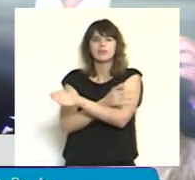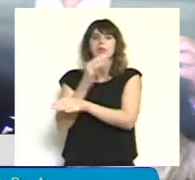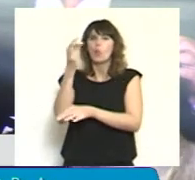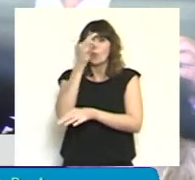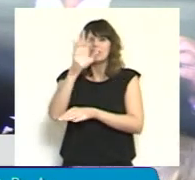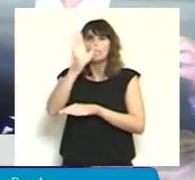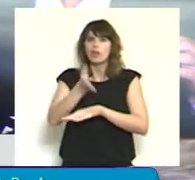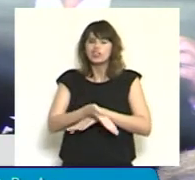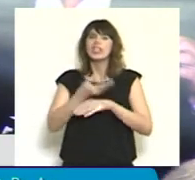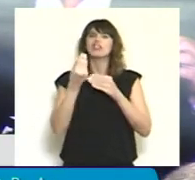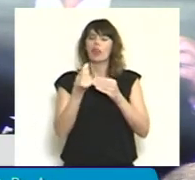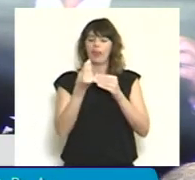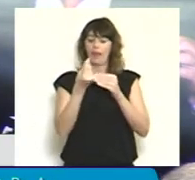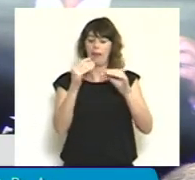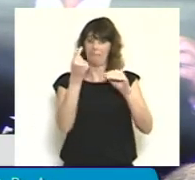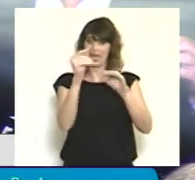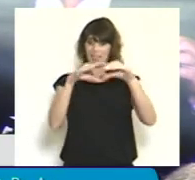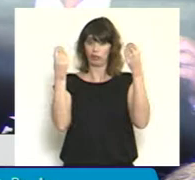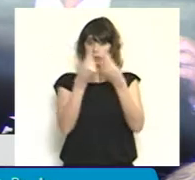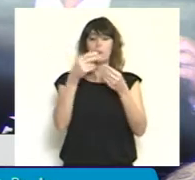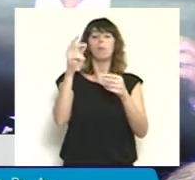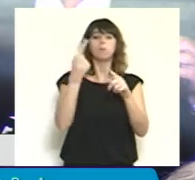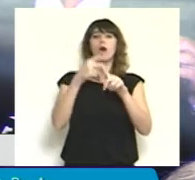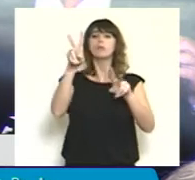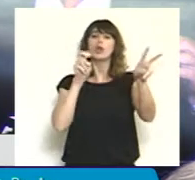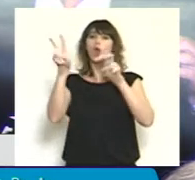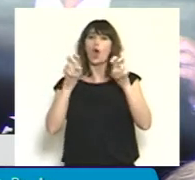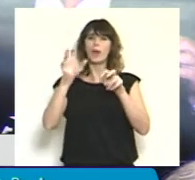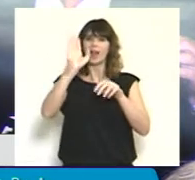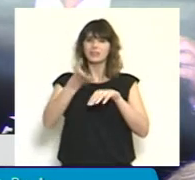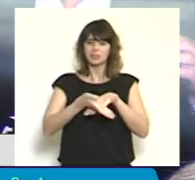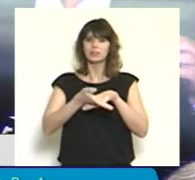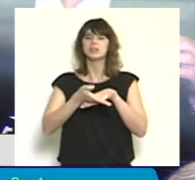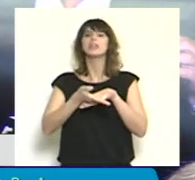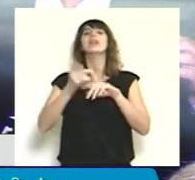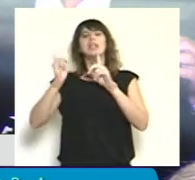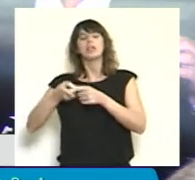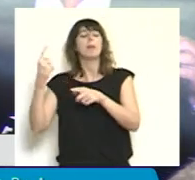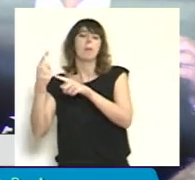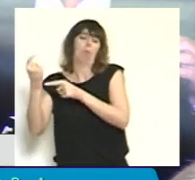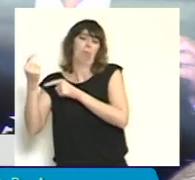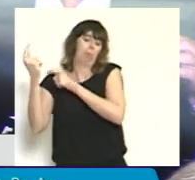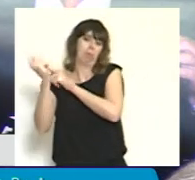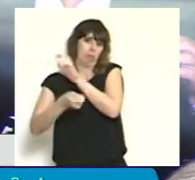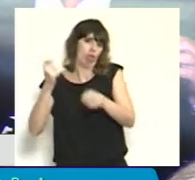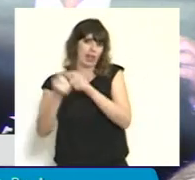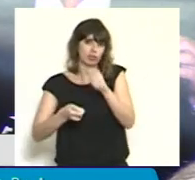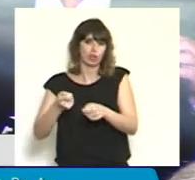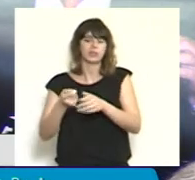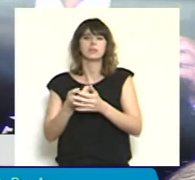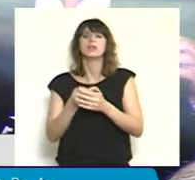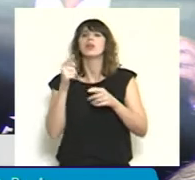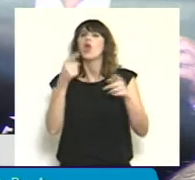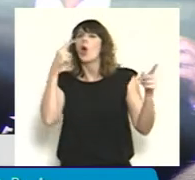de los fondos provenientes del cobro de tasas y también las donaciones que se hagan con ese fin. La finalidad de